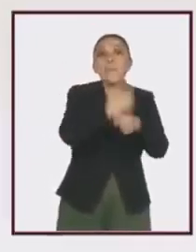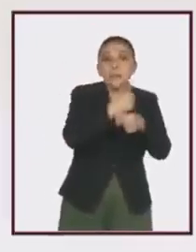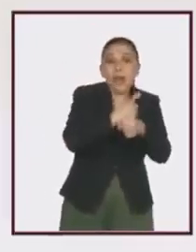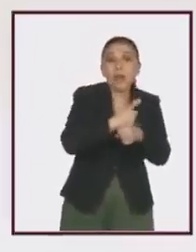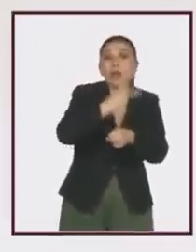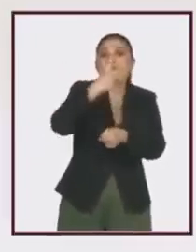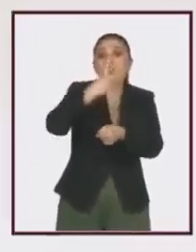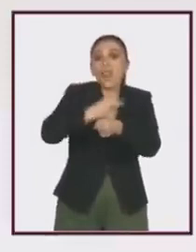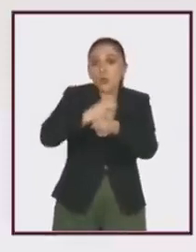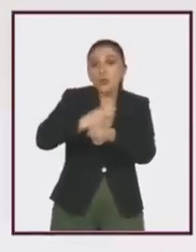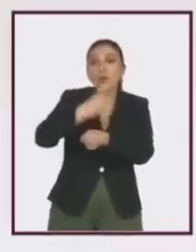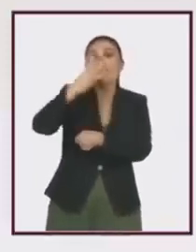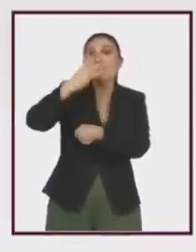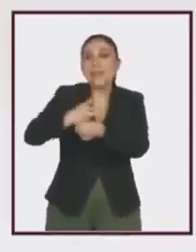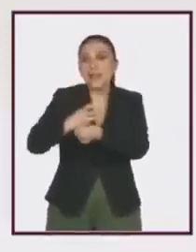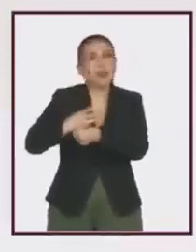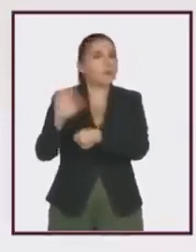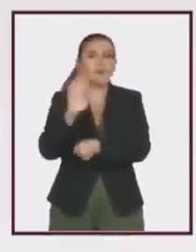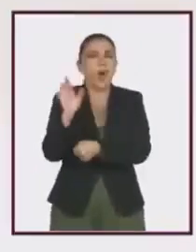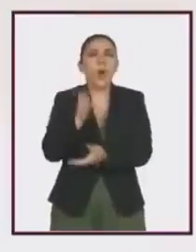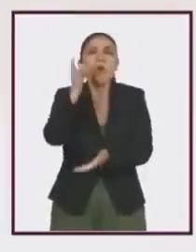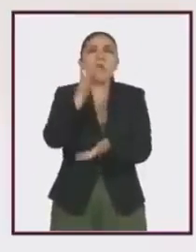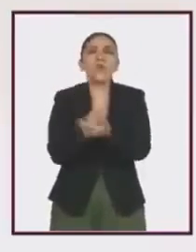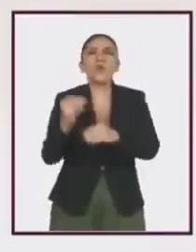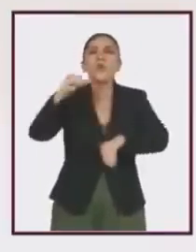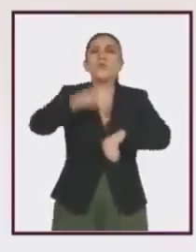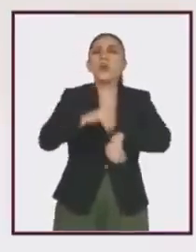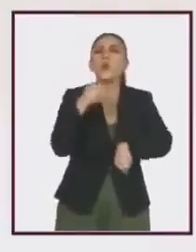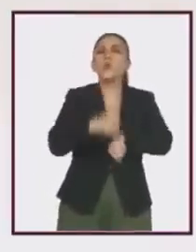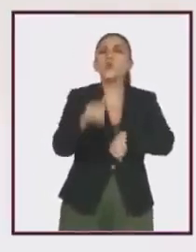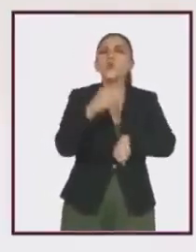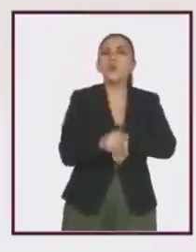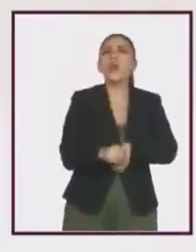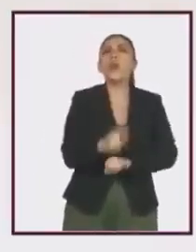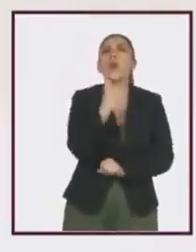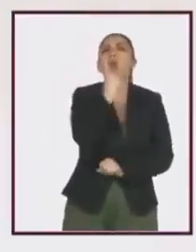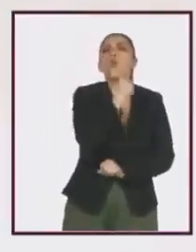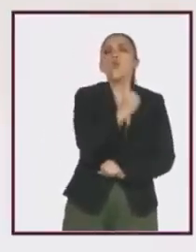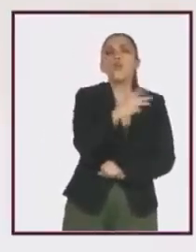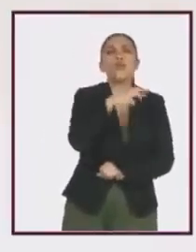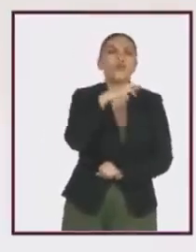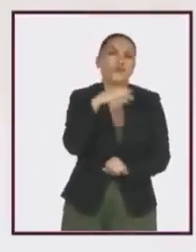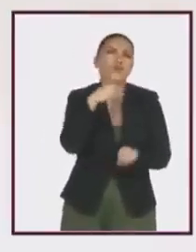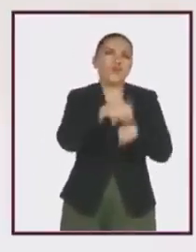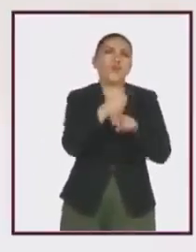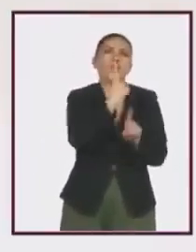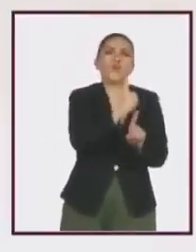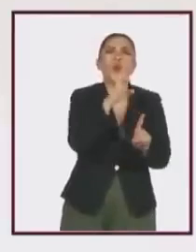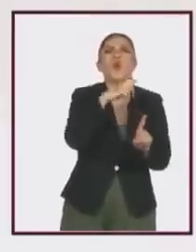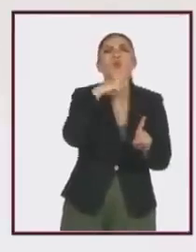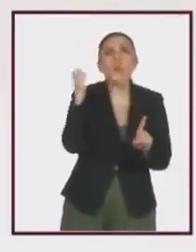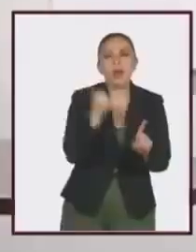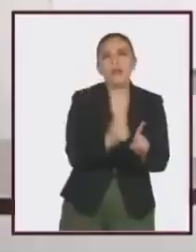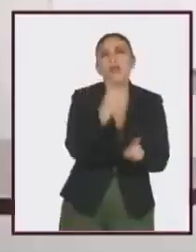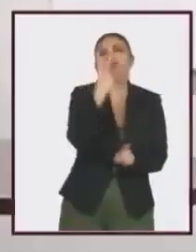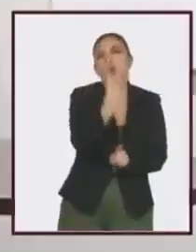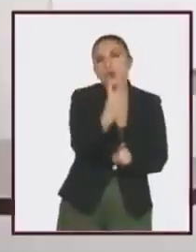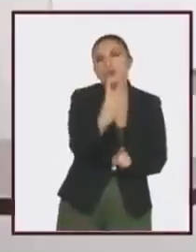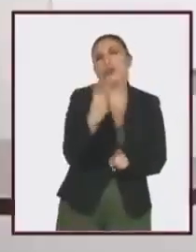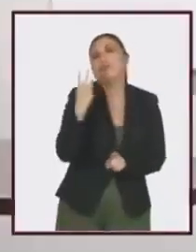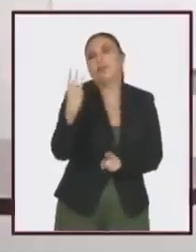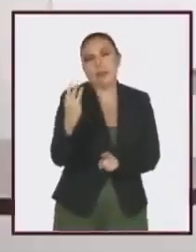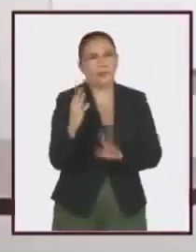segundo grado, tercer grado, solo aparece el número 1 romano, el 2 romano y el 3, pero corresponde